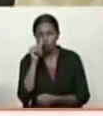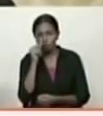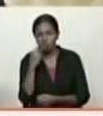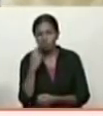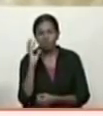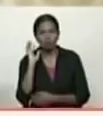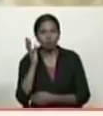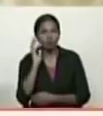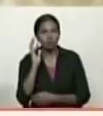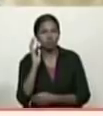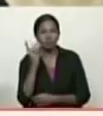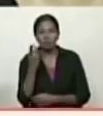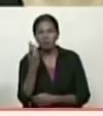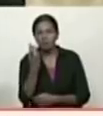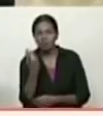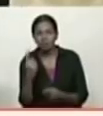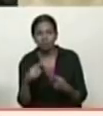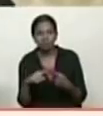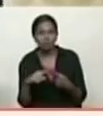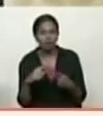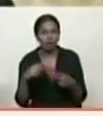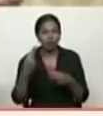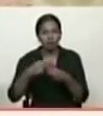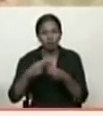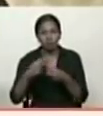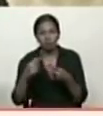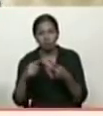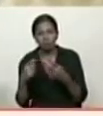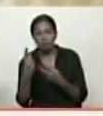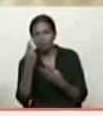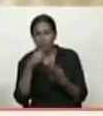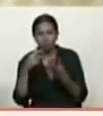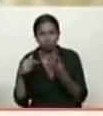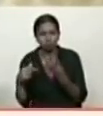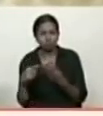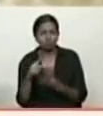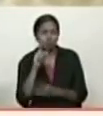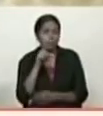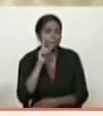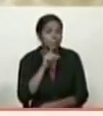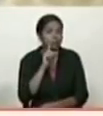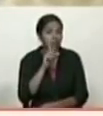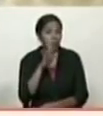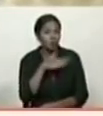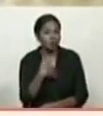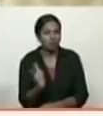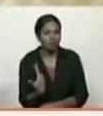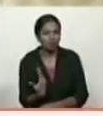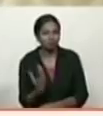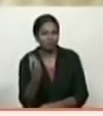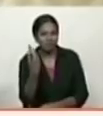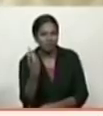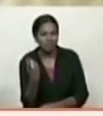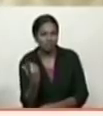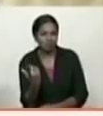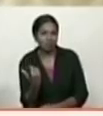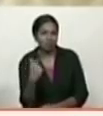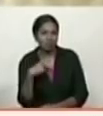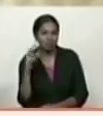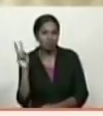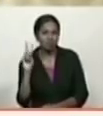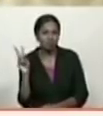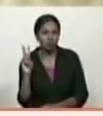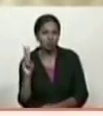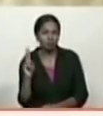va a faltar el trigo, va a faltar el combustible, va a faltar otro, mentira. Pero es lo que ellos están tratando de hacer, efectivamente. Y